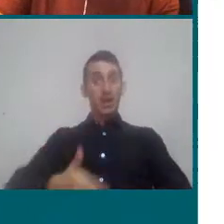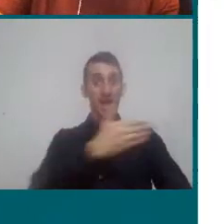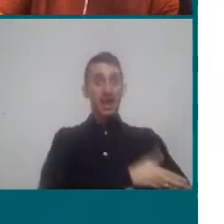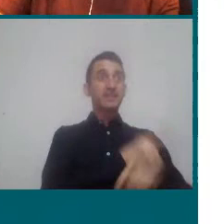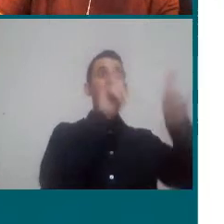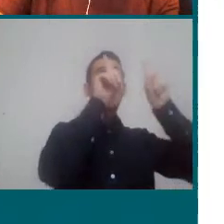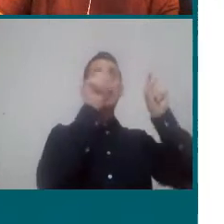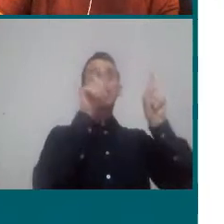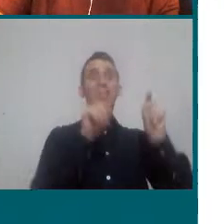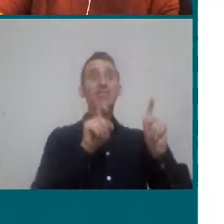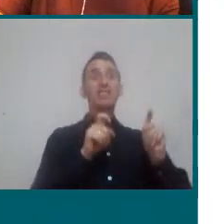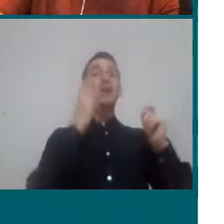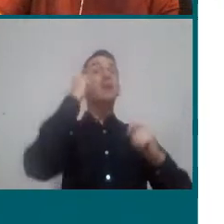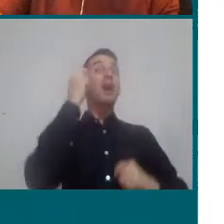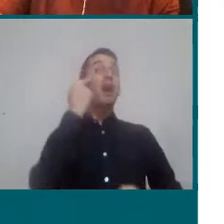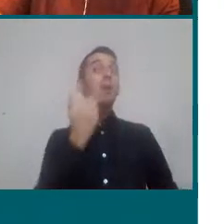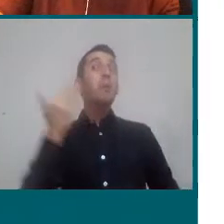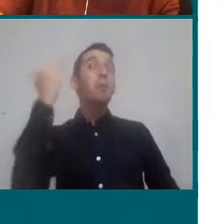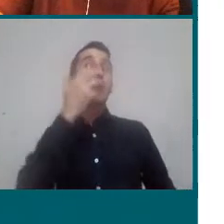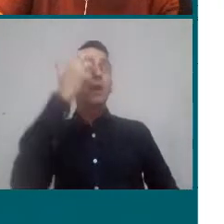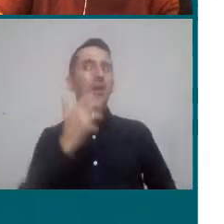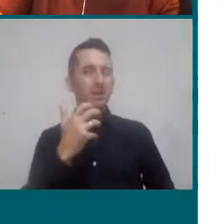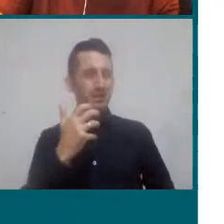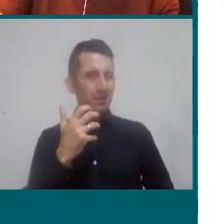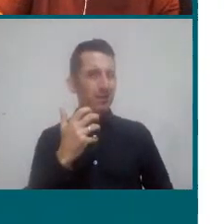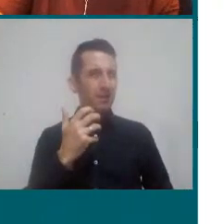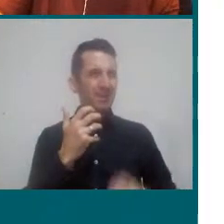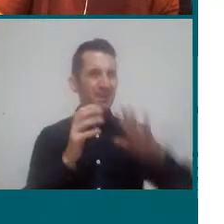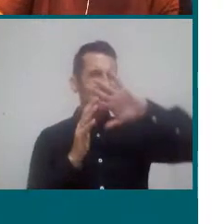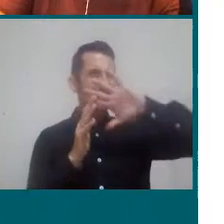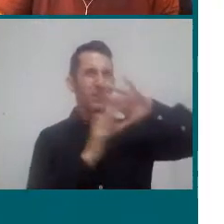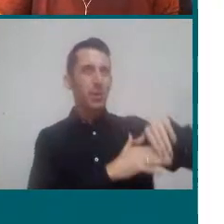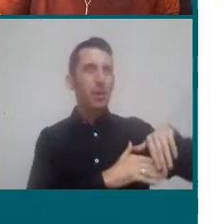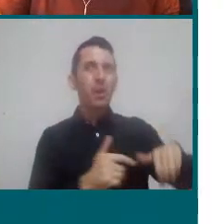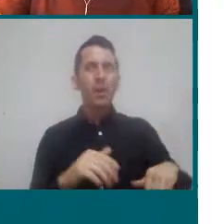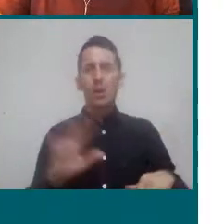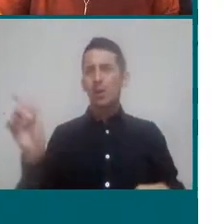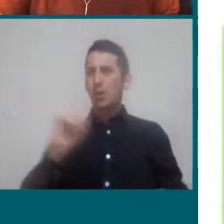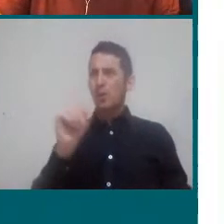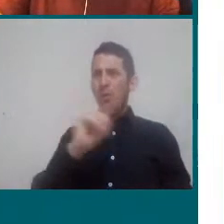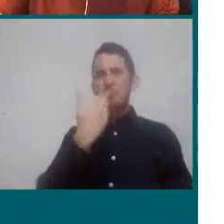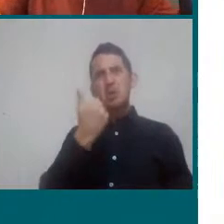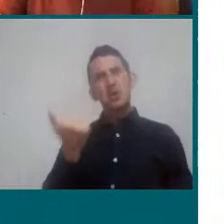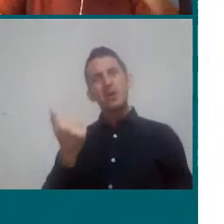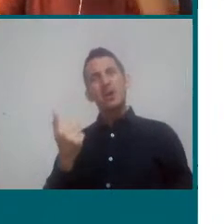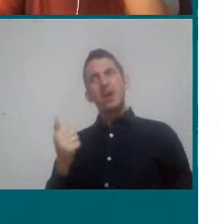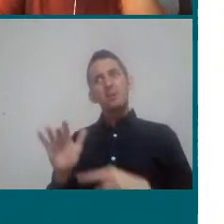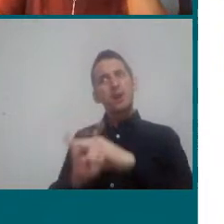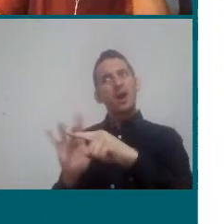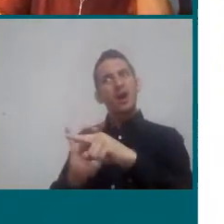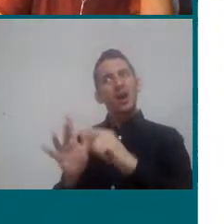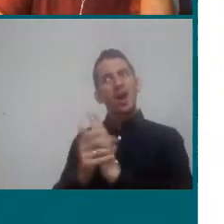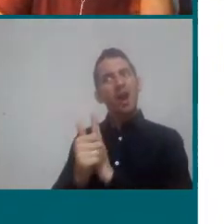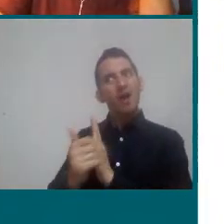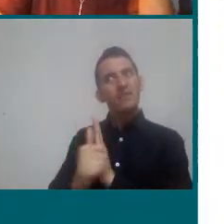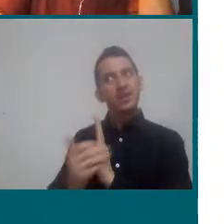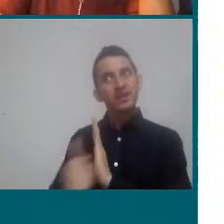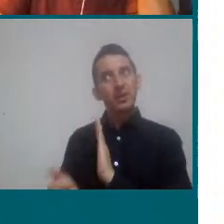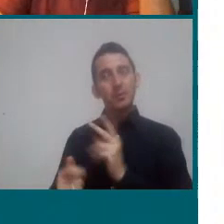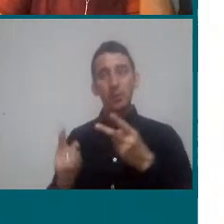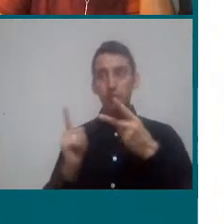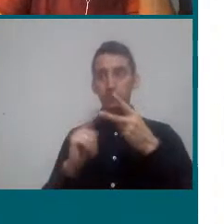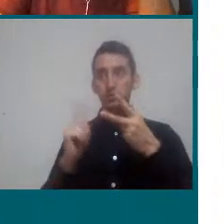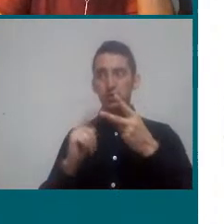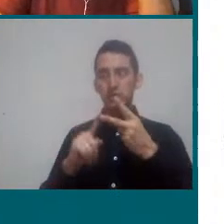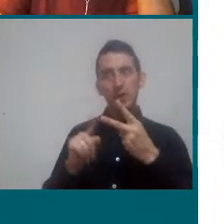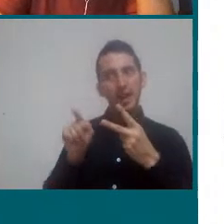solo evaluaba los conocimientos. Y dije, oye, ¿y si evalúo el saber hacer? Es decir, las habilidades. ¿Y si consigo también evaluar el saber ser?